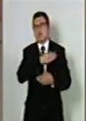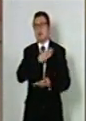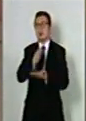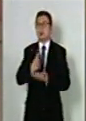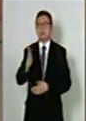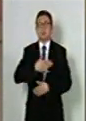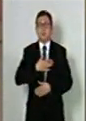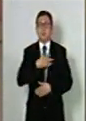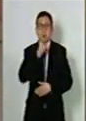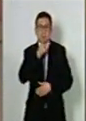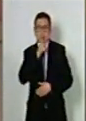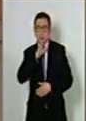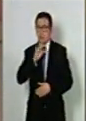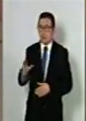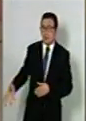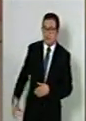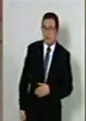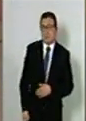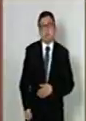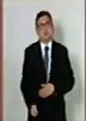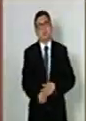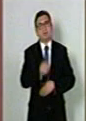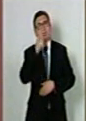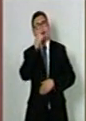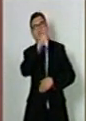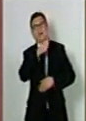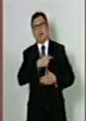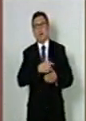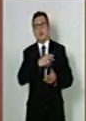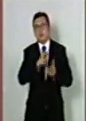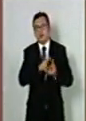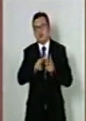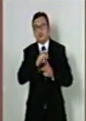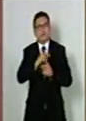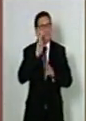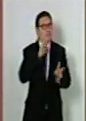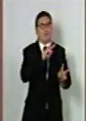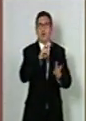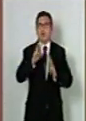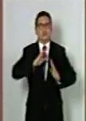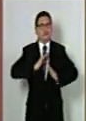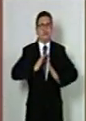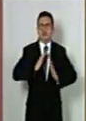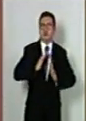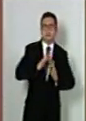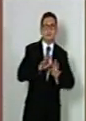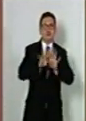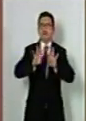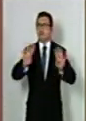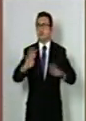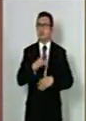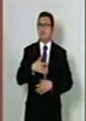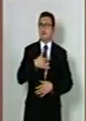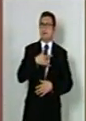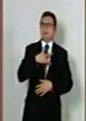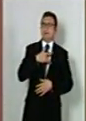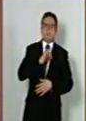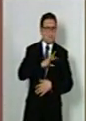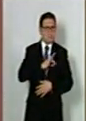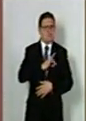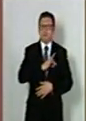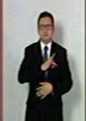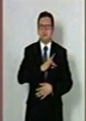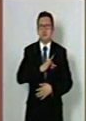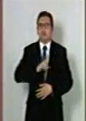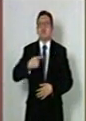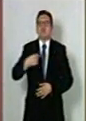padre a recoger la carga en ferrocarriles, no veía a los soldados con temor, los veía con respeto